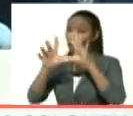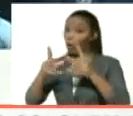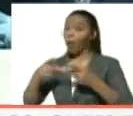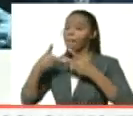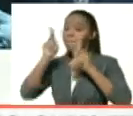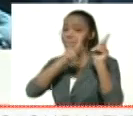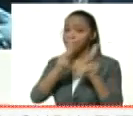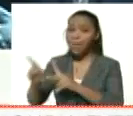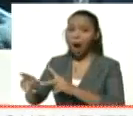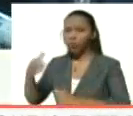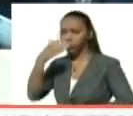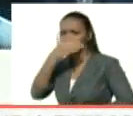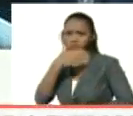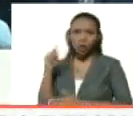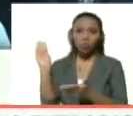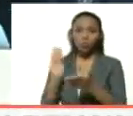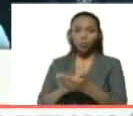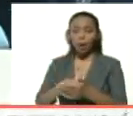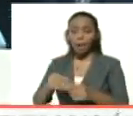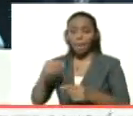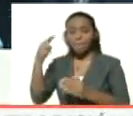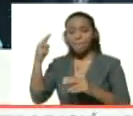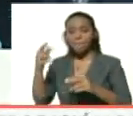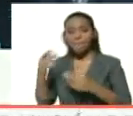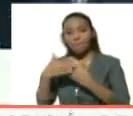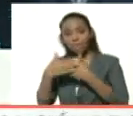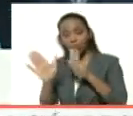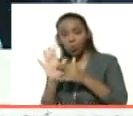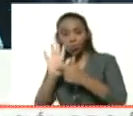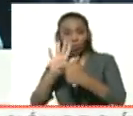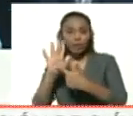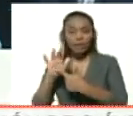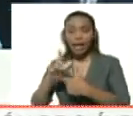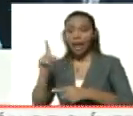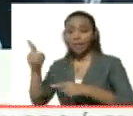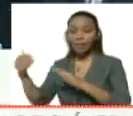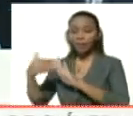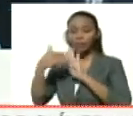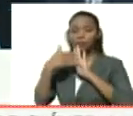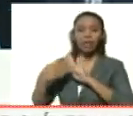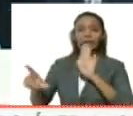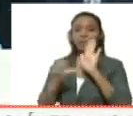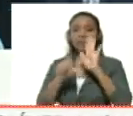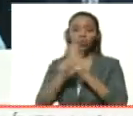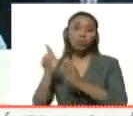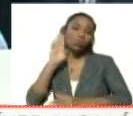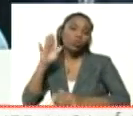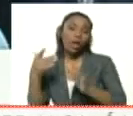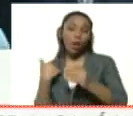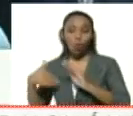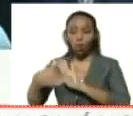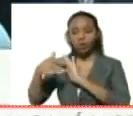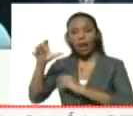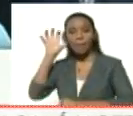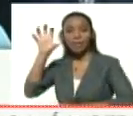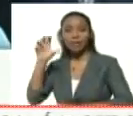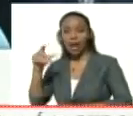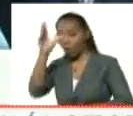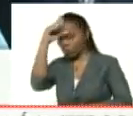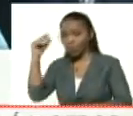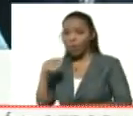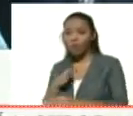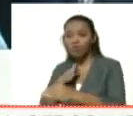y puesta al descubierto una vez más la agresión ilegal e inmoral contra nuestra patria, Trump acude a su